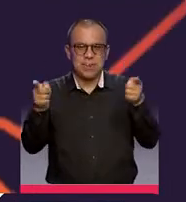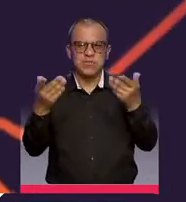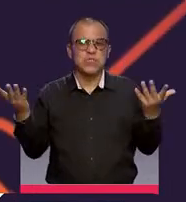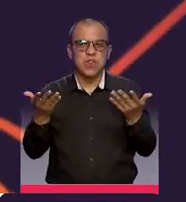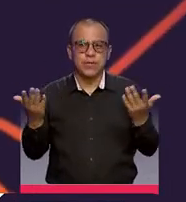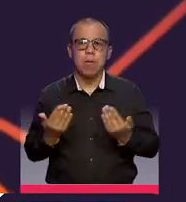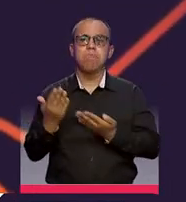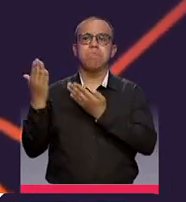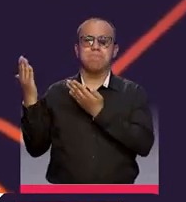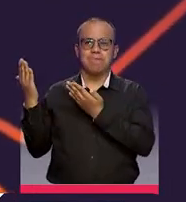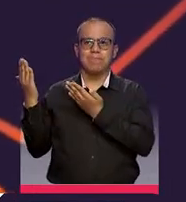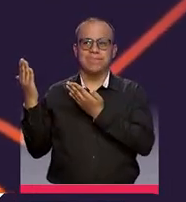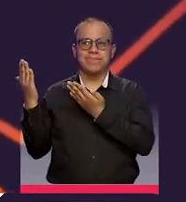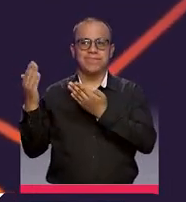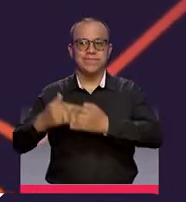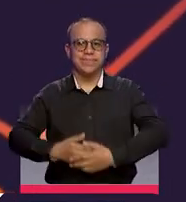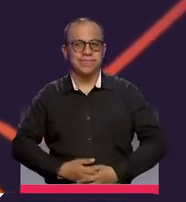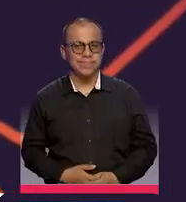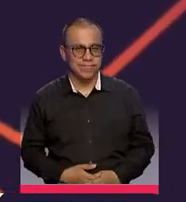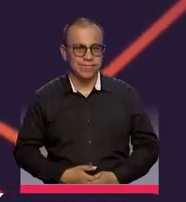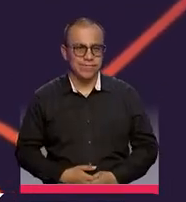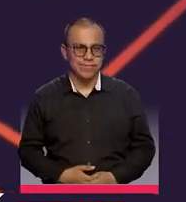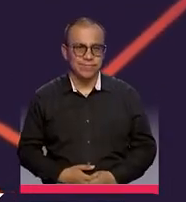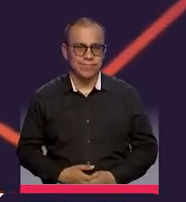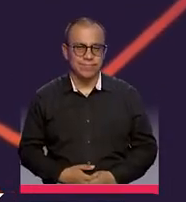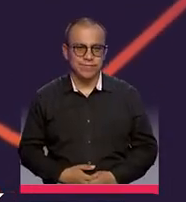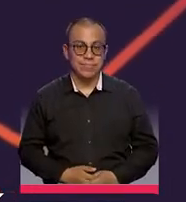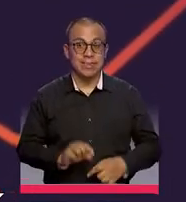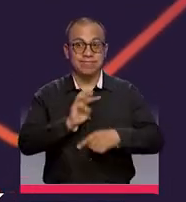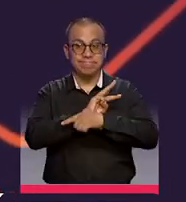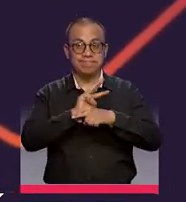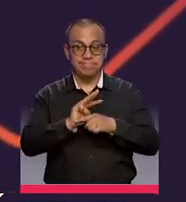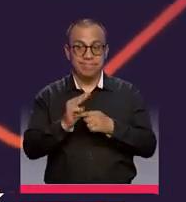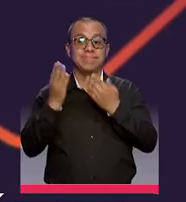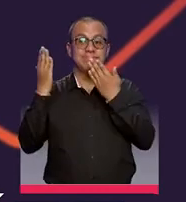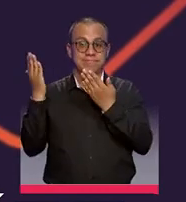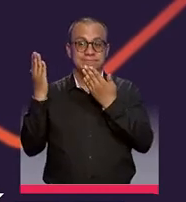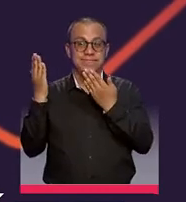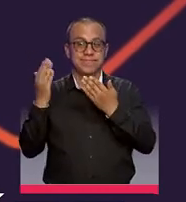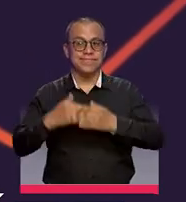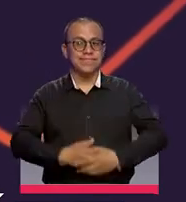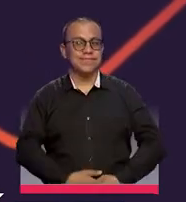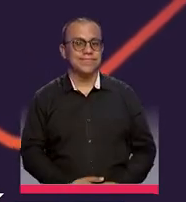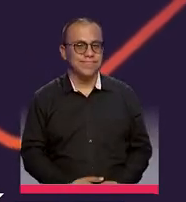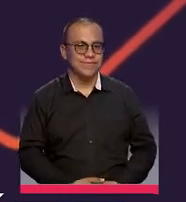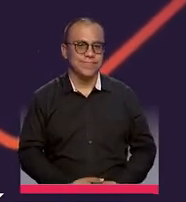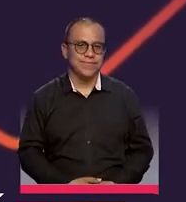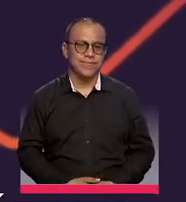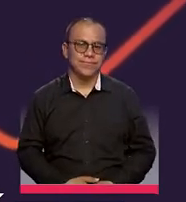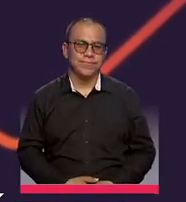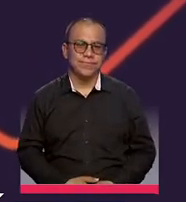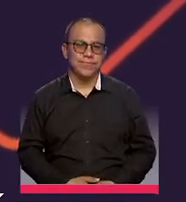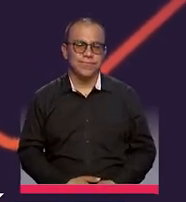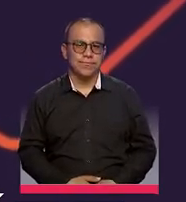a la plataforma en línea de la Secretaría www.saludcapital.gov.co.